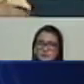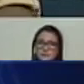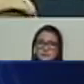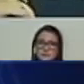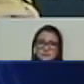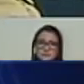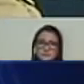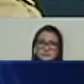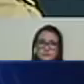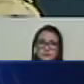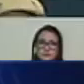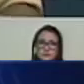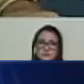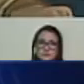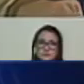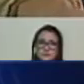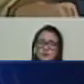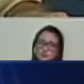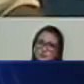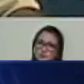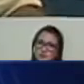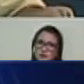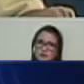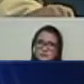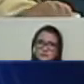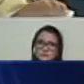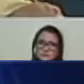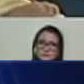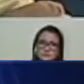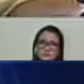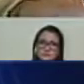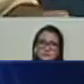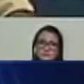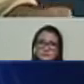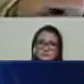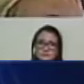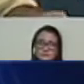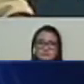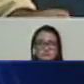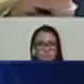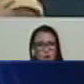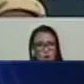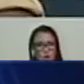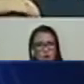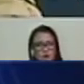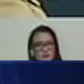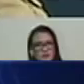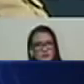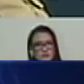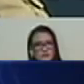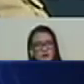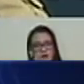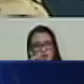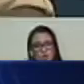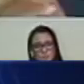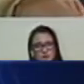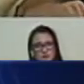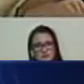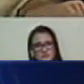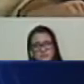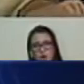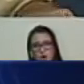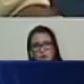económica, ni con acción contra el pueblo. Es una mayoría que está sustentada, sobre todo, en una forma